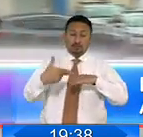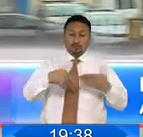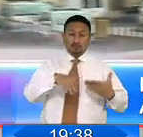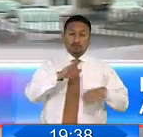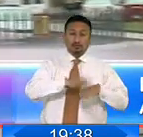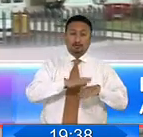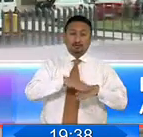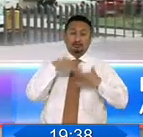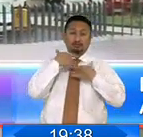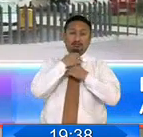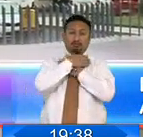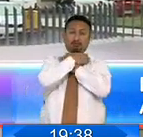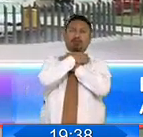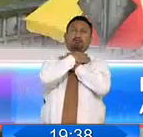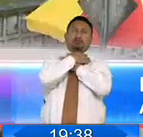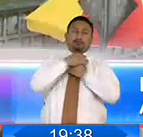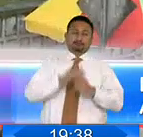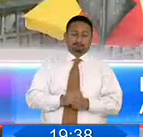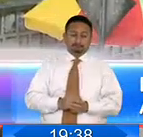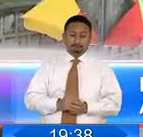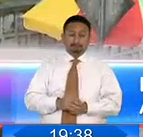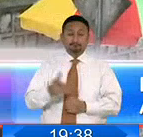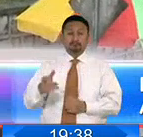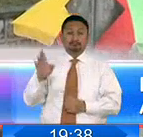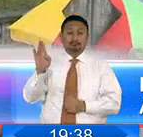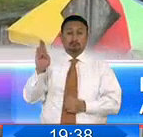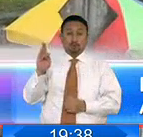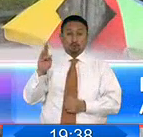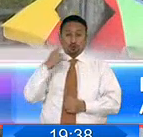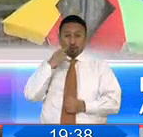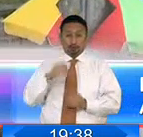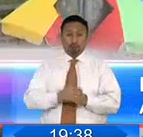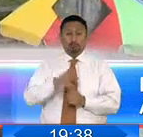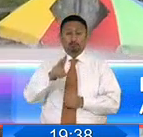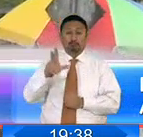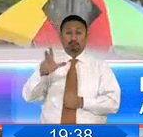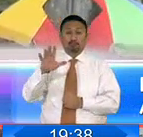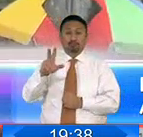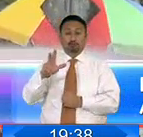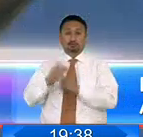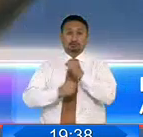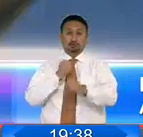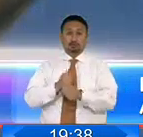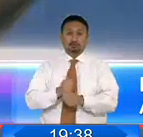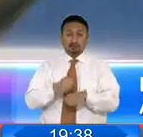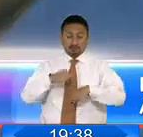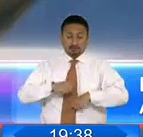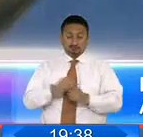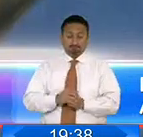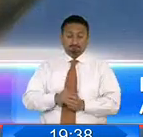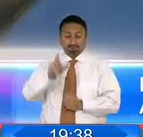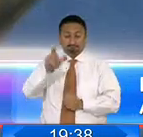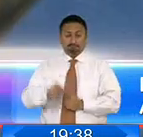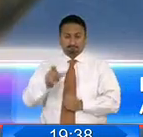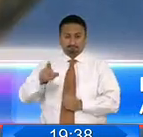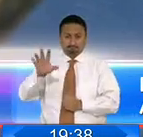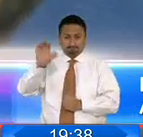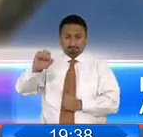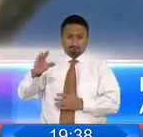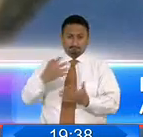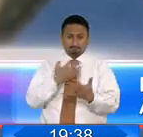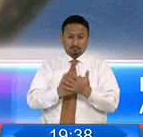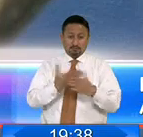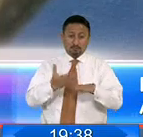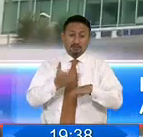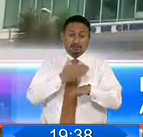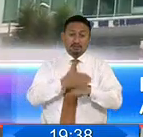asfixia el principal sospechoso su pareja de 23 años de edad el hombre fue detenido antes los involucrados habrían tenido un